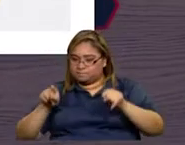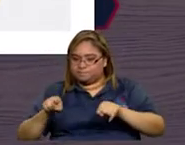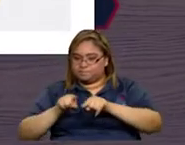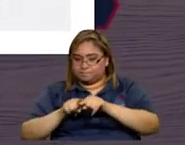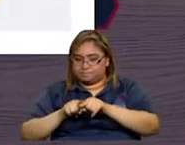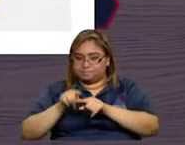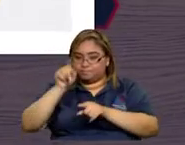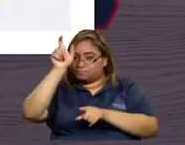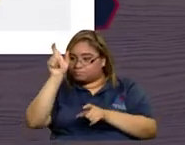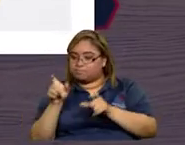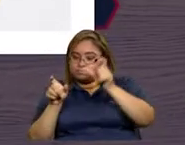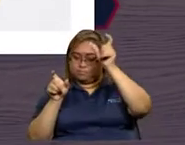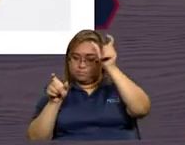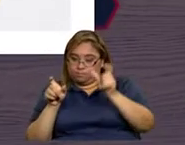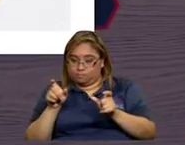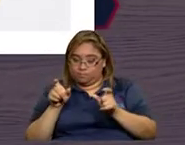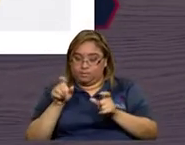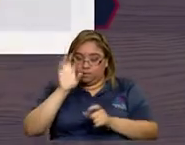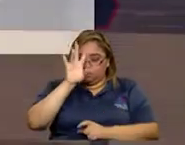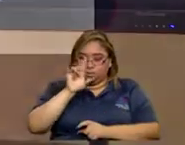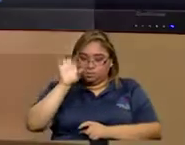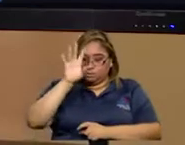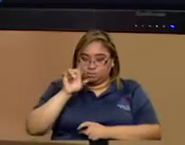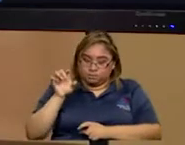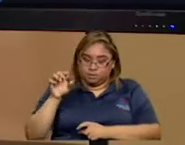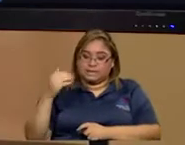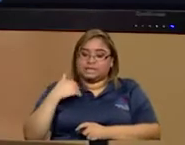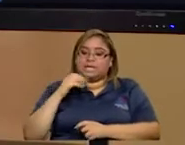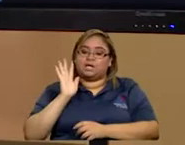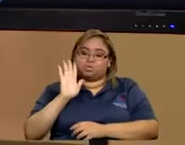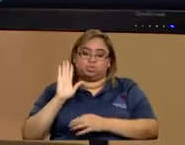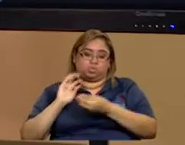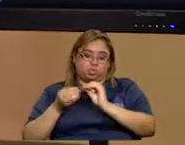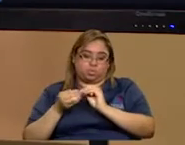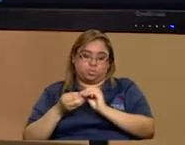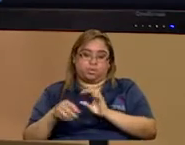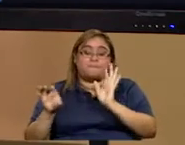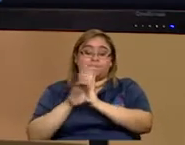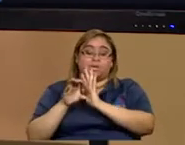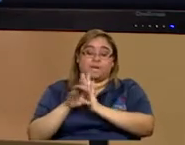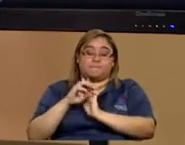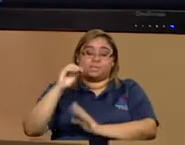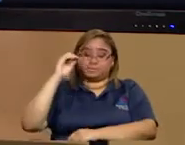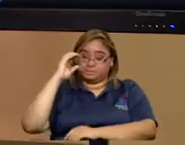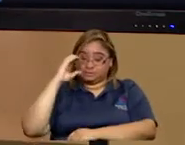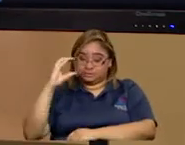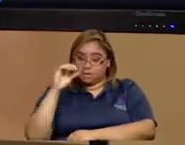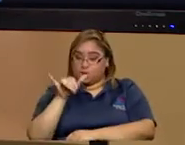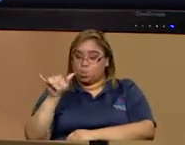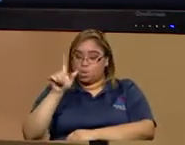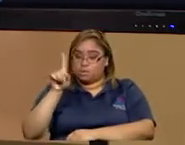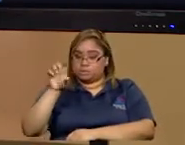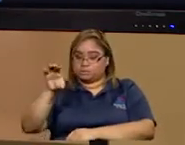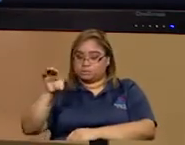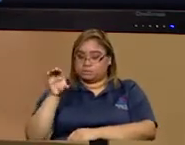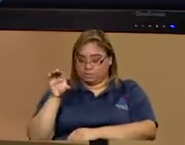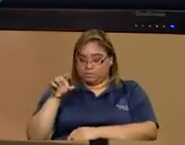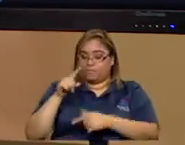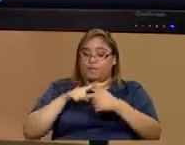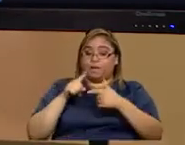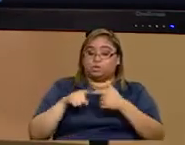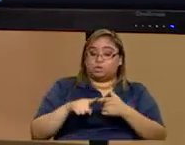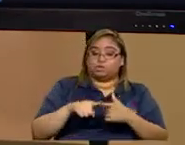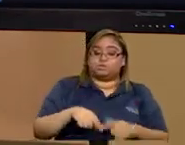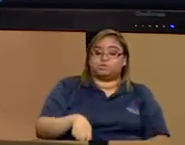que representa cada letra. En este caso tenemos C, representa 100. C sería el multiplicador. Si yo multiplico 1